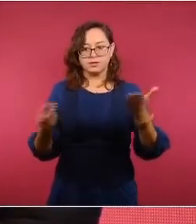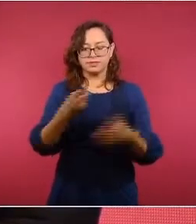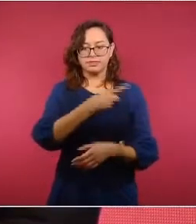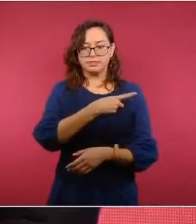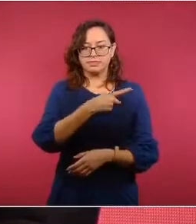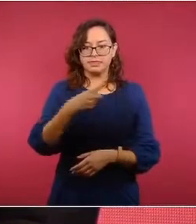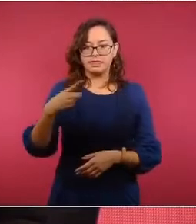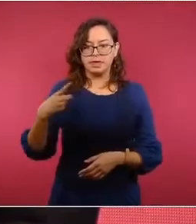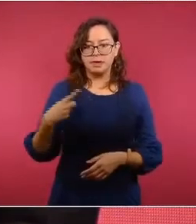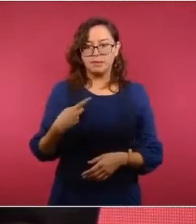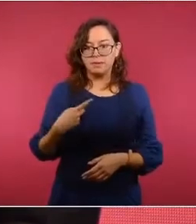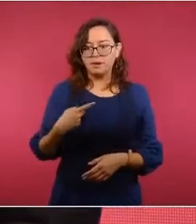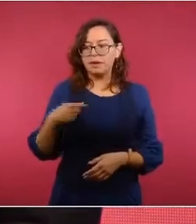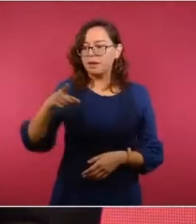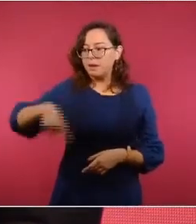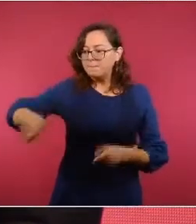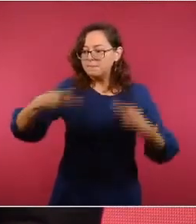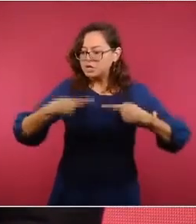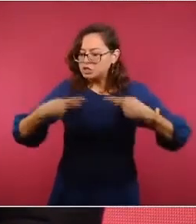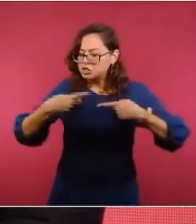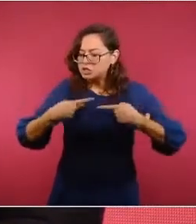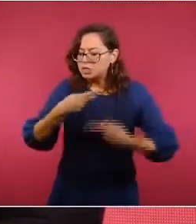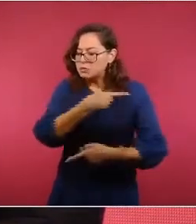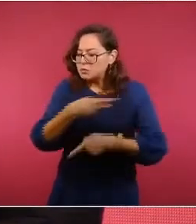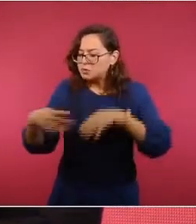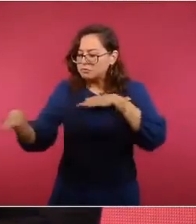que se eleve el salario del peón,